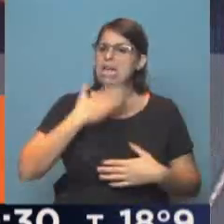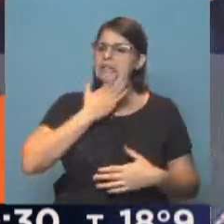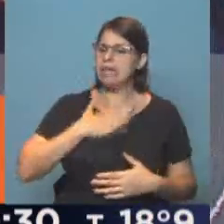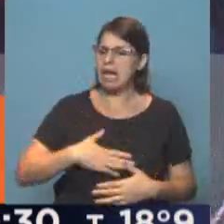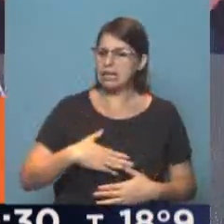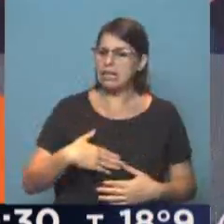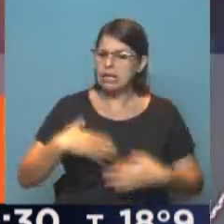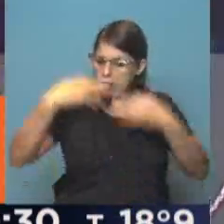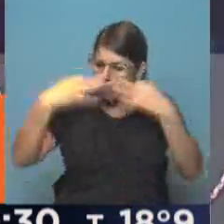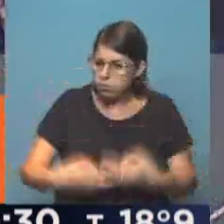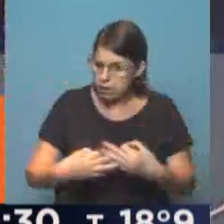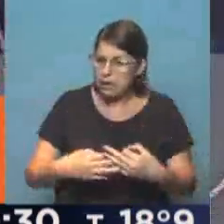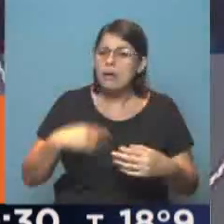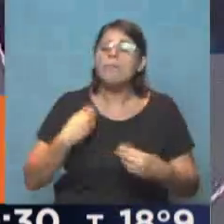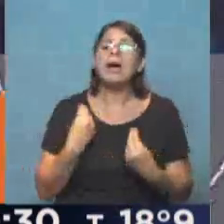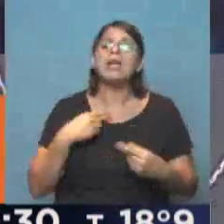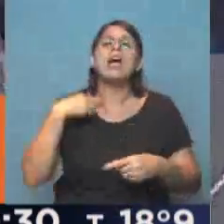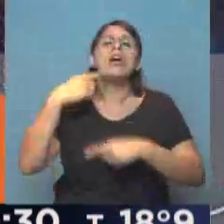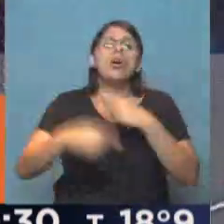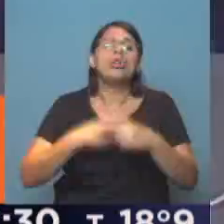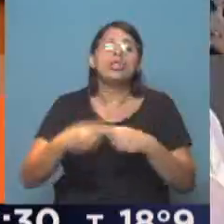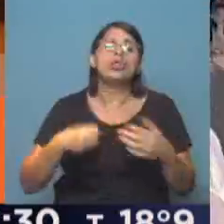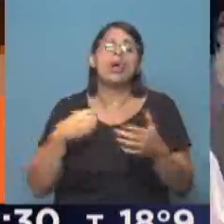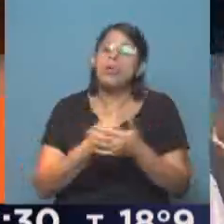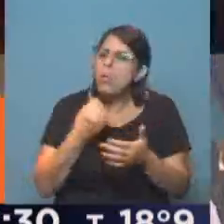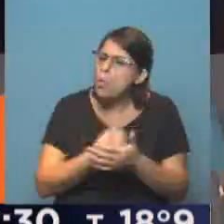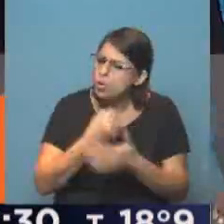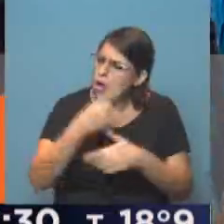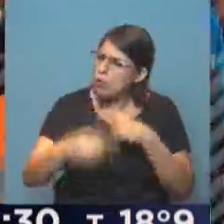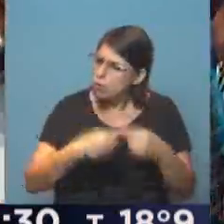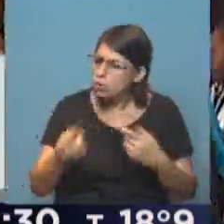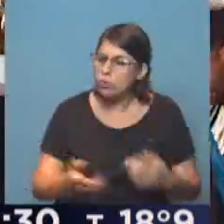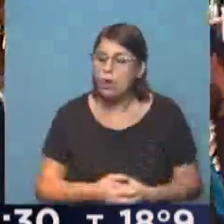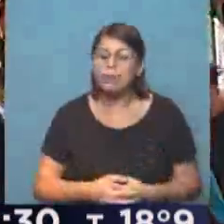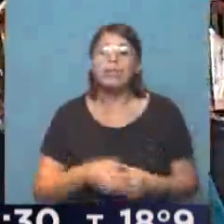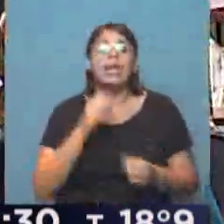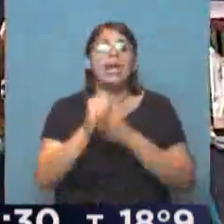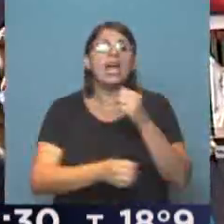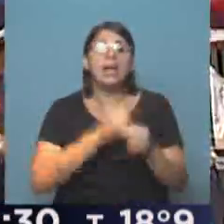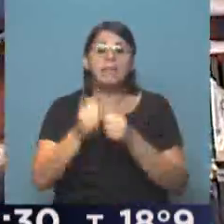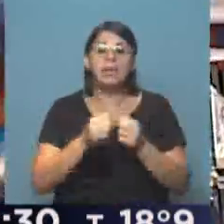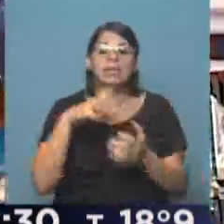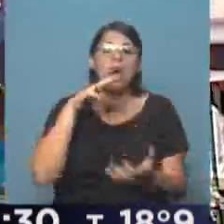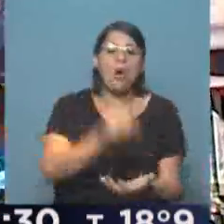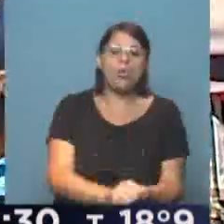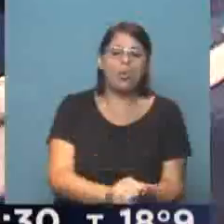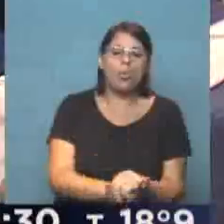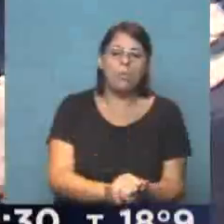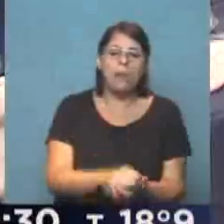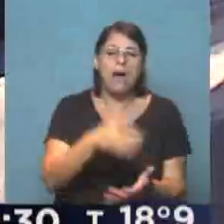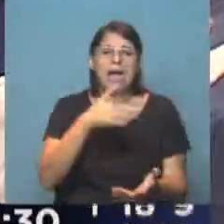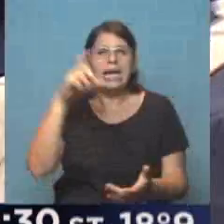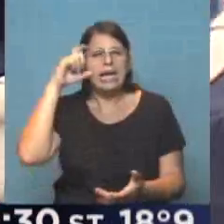salimos enteros para seguir luchando. La planta se encontraba ocupada desde mediados